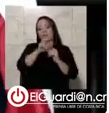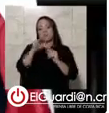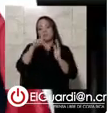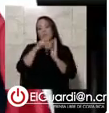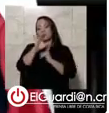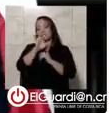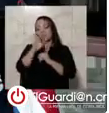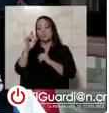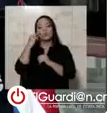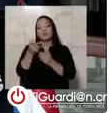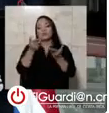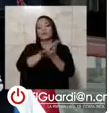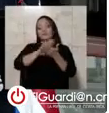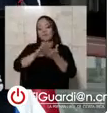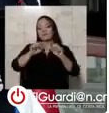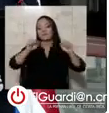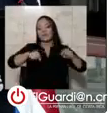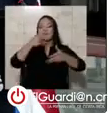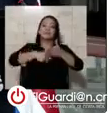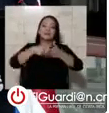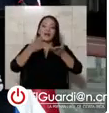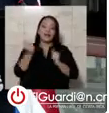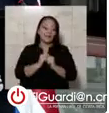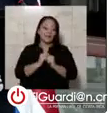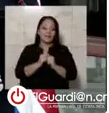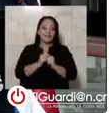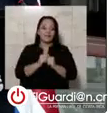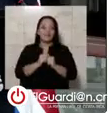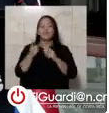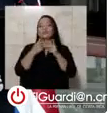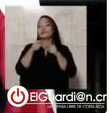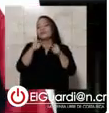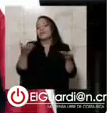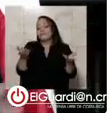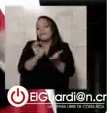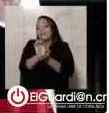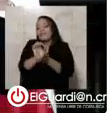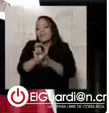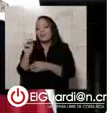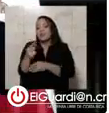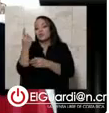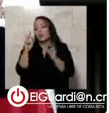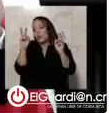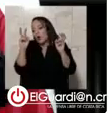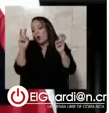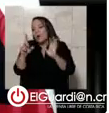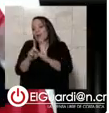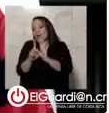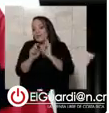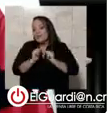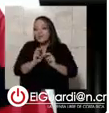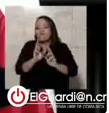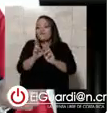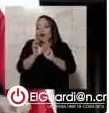da transparencia al sistema fiscal y va a evitar ya no solo la legalización de esos regalos